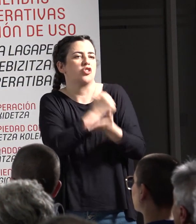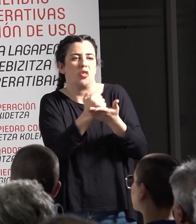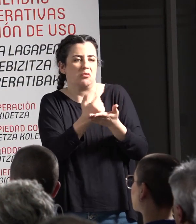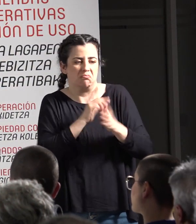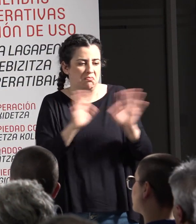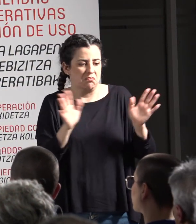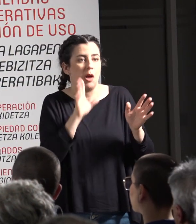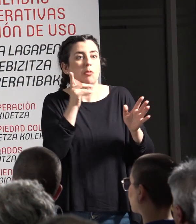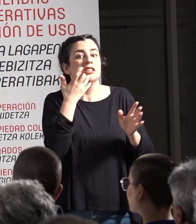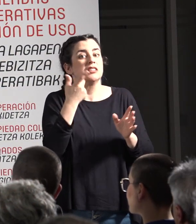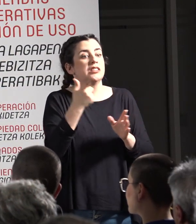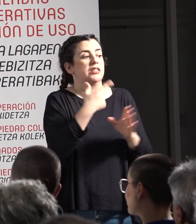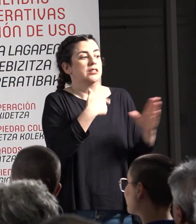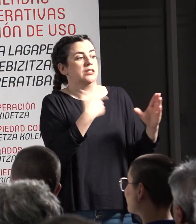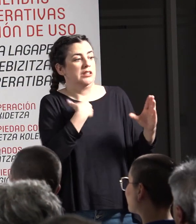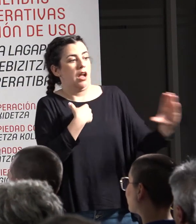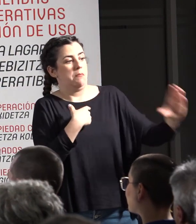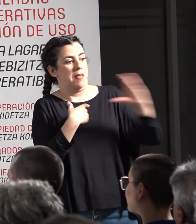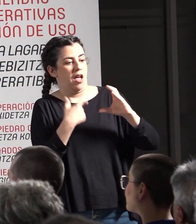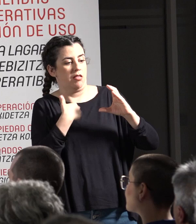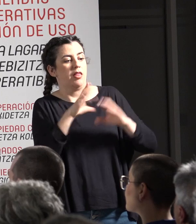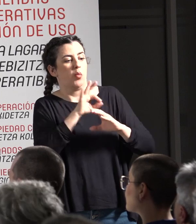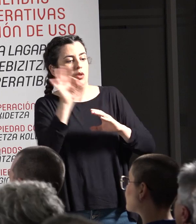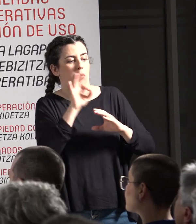un 50% del coste ya es suficiente.